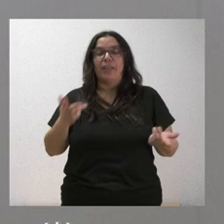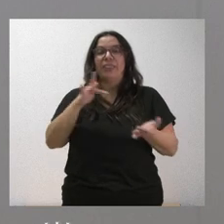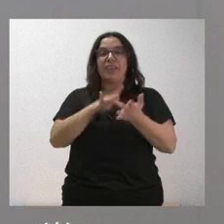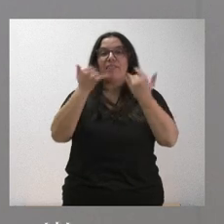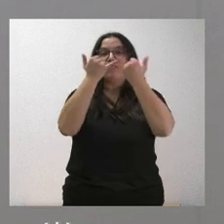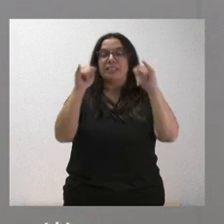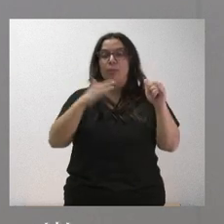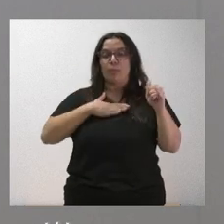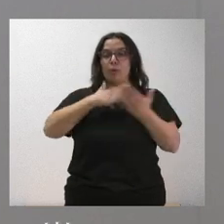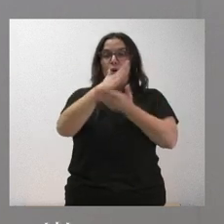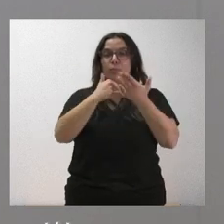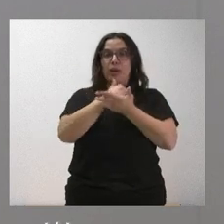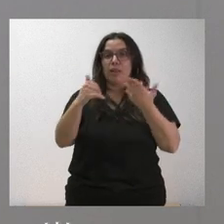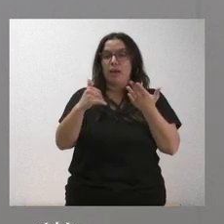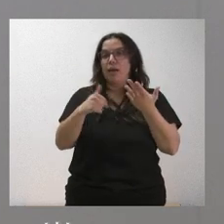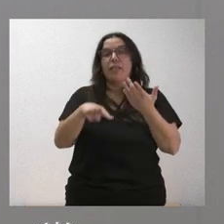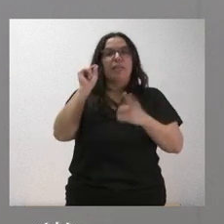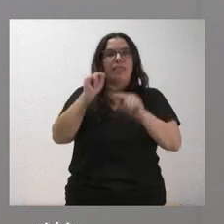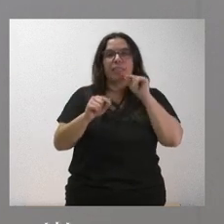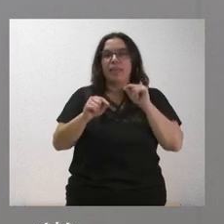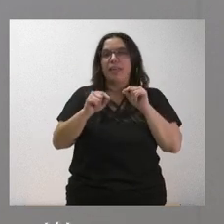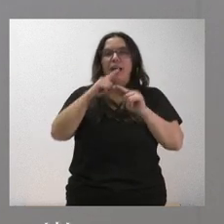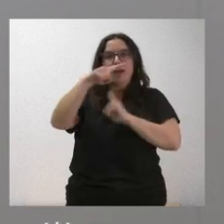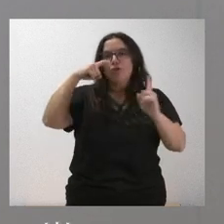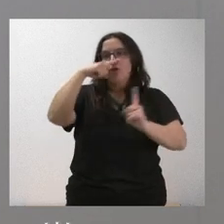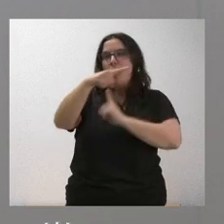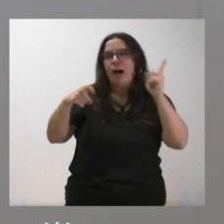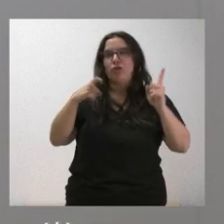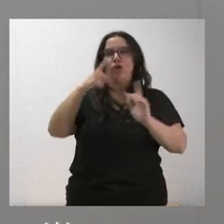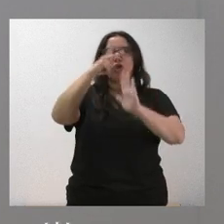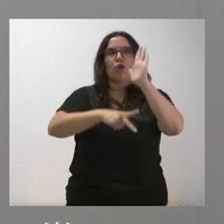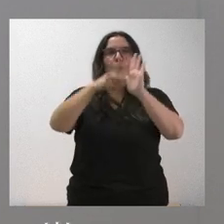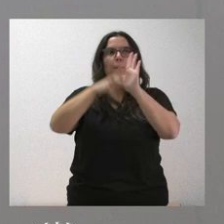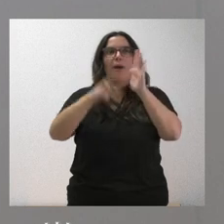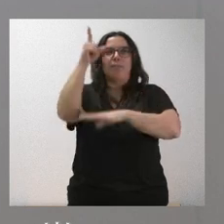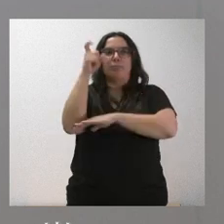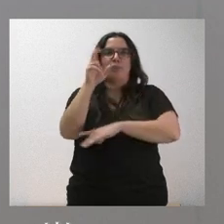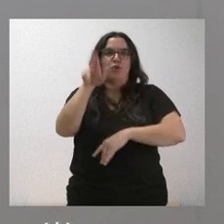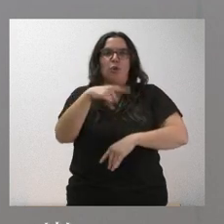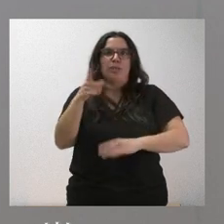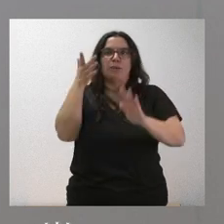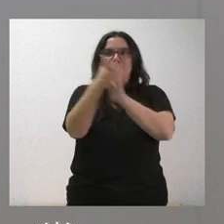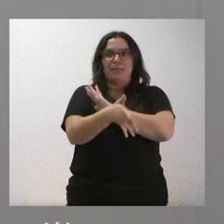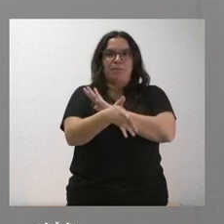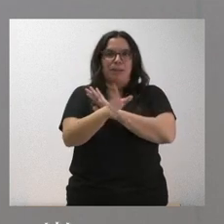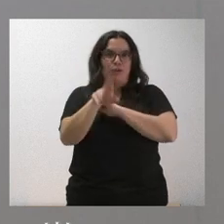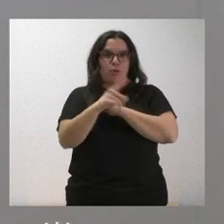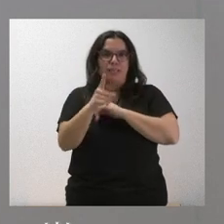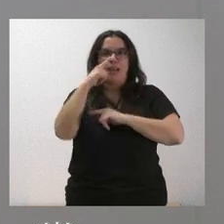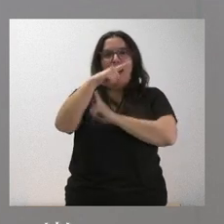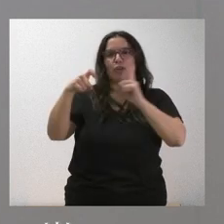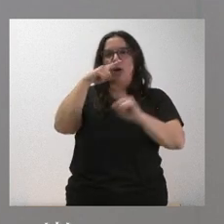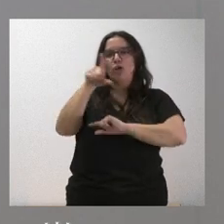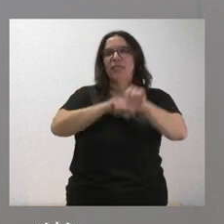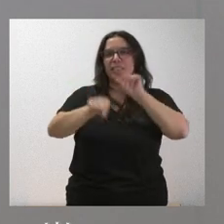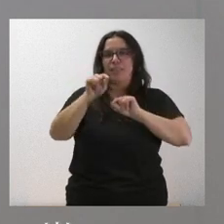ámbito autonómico en cada uno de los años es el que se decide en el calendario de fiestas de cada año no hay una norma que establezca el que es festivo para siempre y cada año definimos Cuáles son